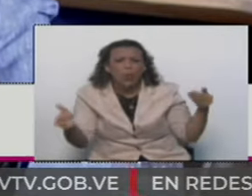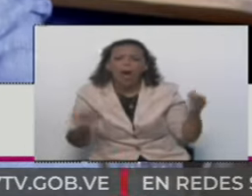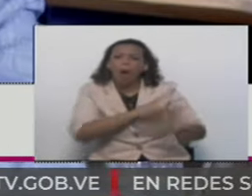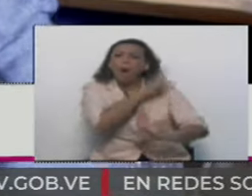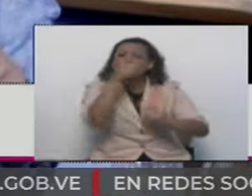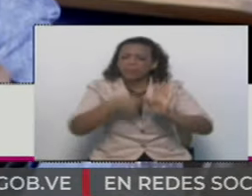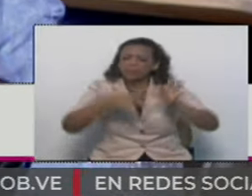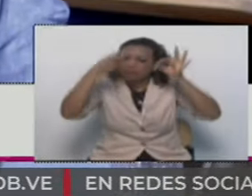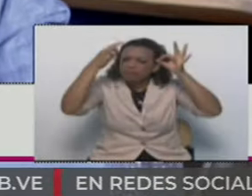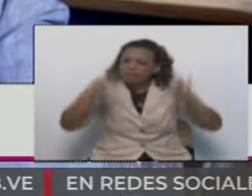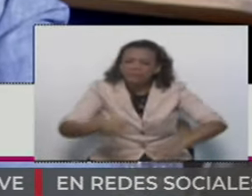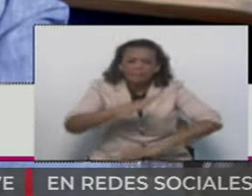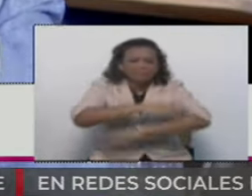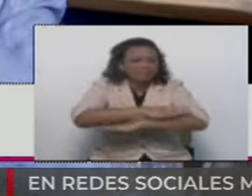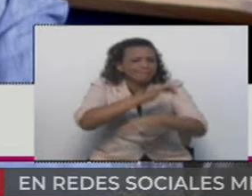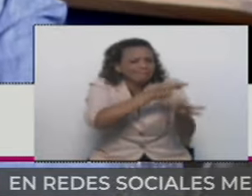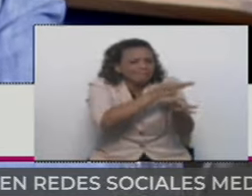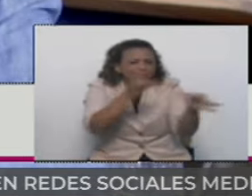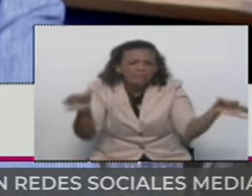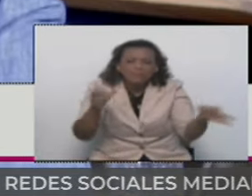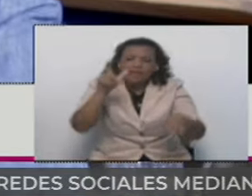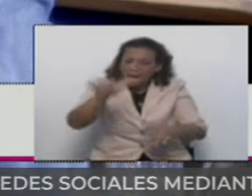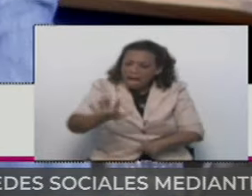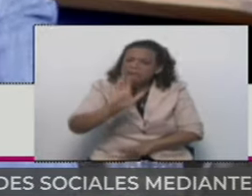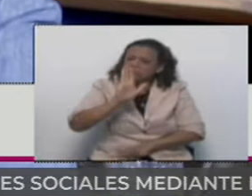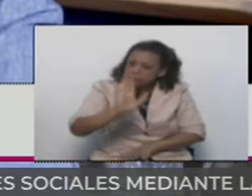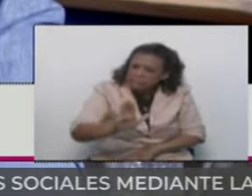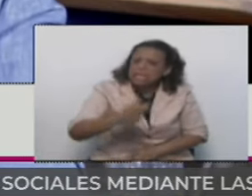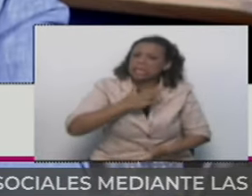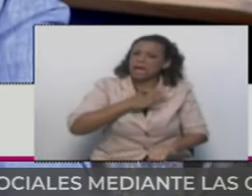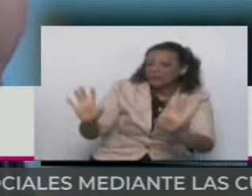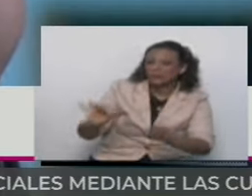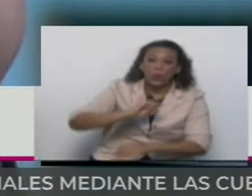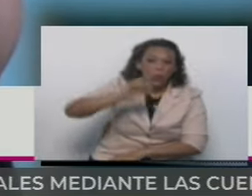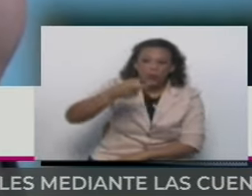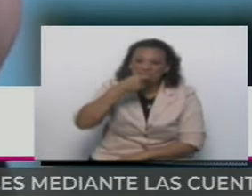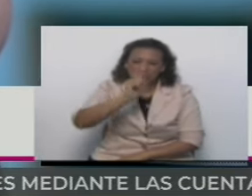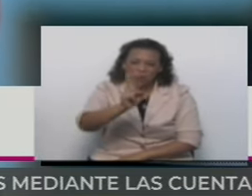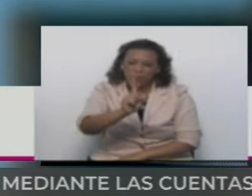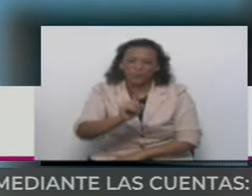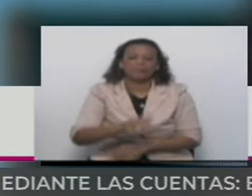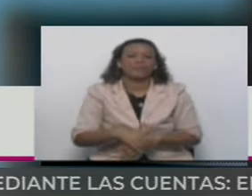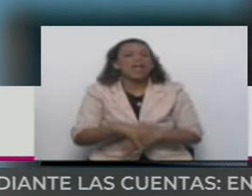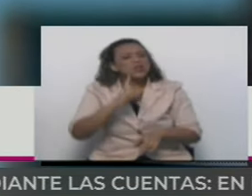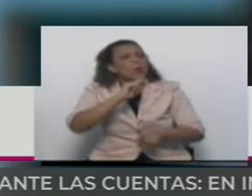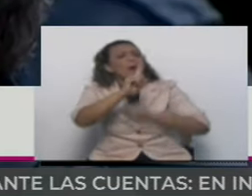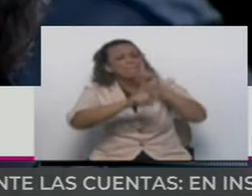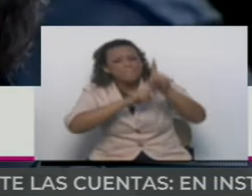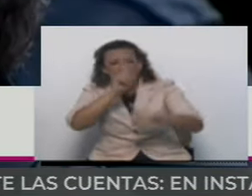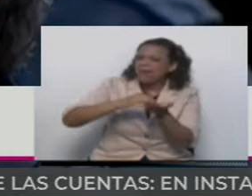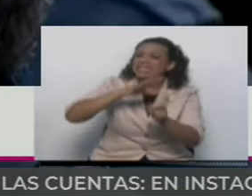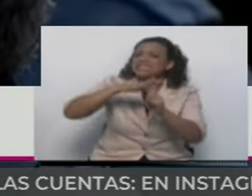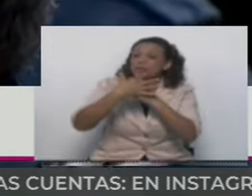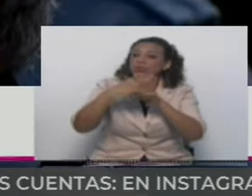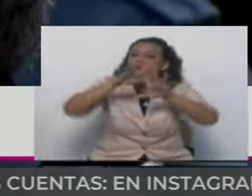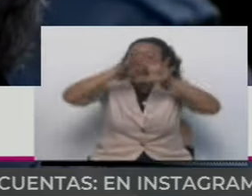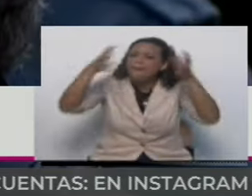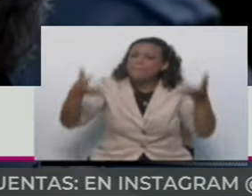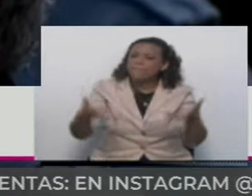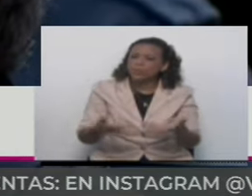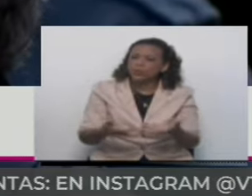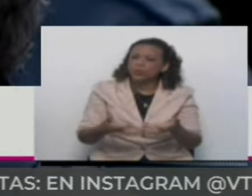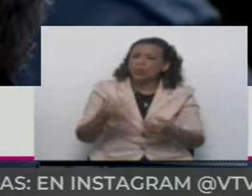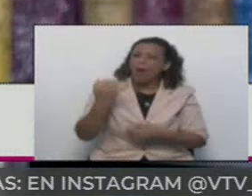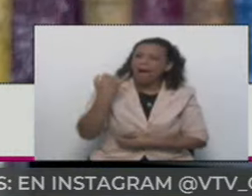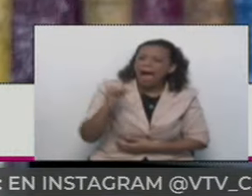absoluta, absoluta, de que eso va a ser así y va a ser en paz en Venezuela. Quería que pasáramos al tema internacional, que también